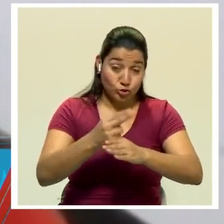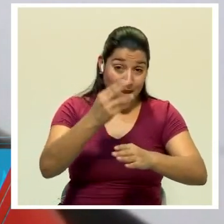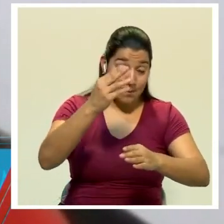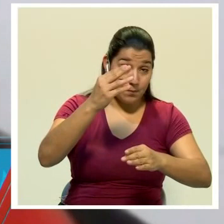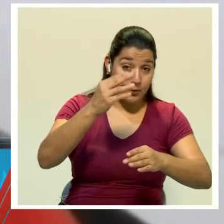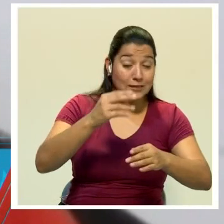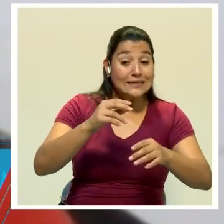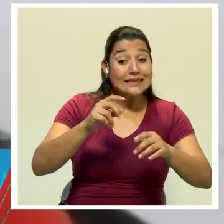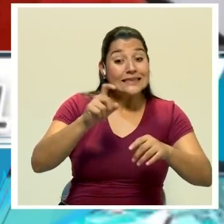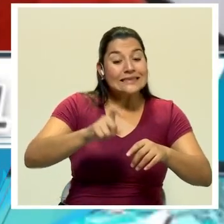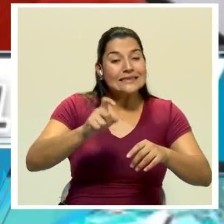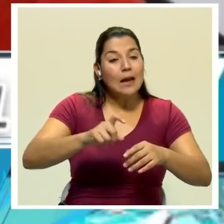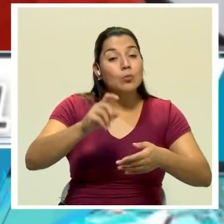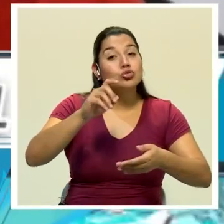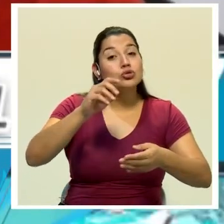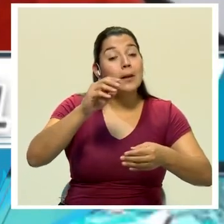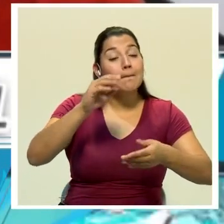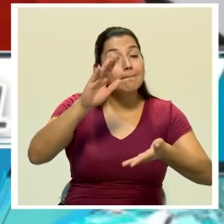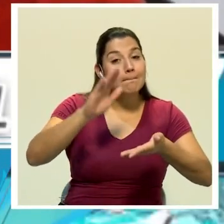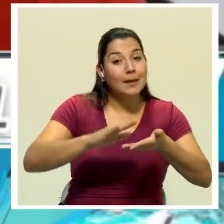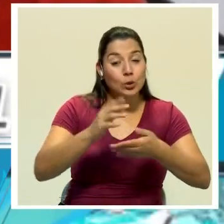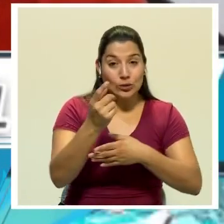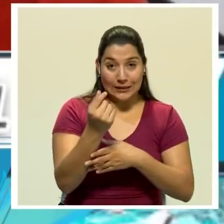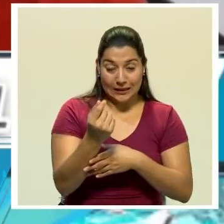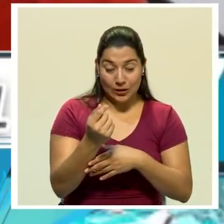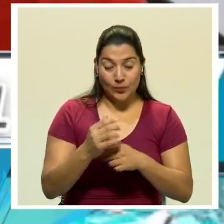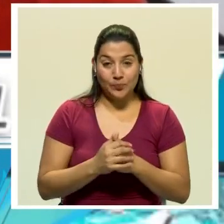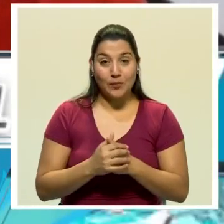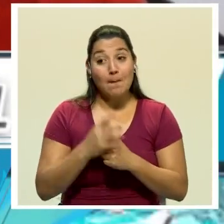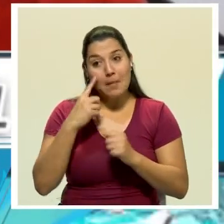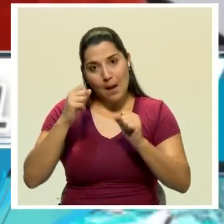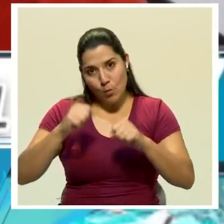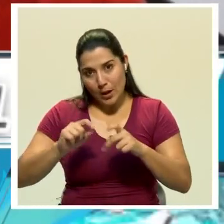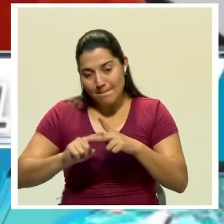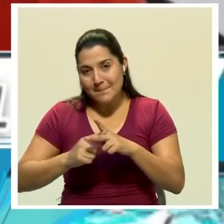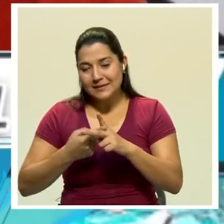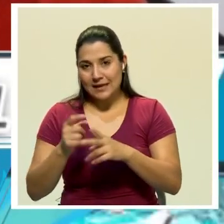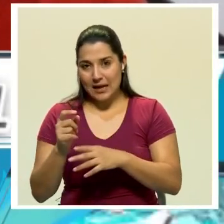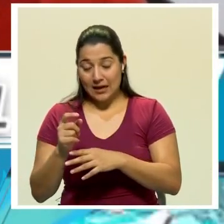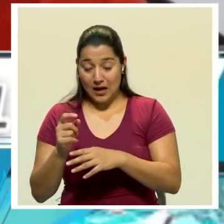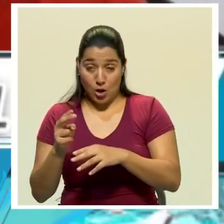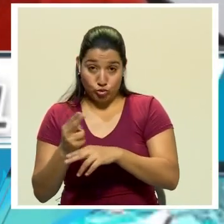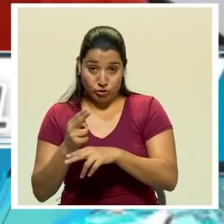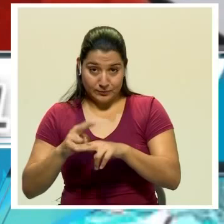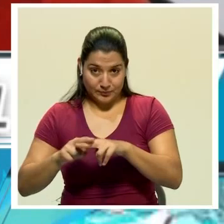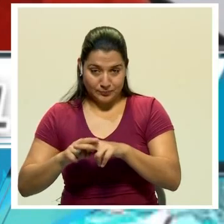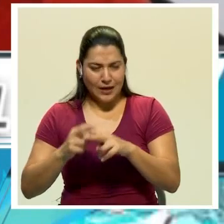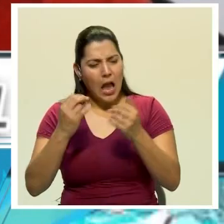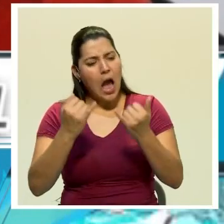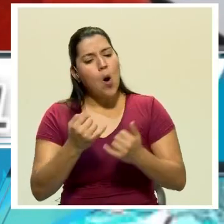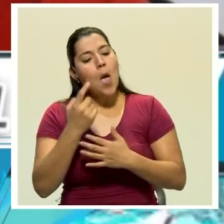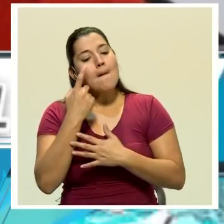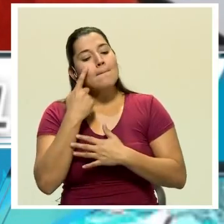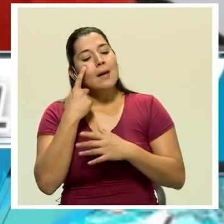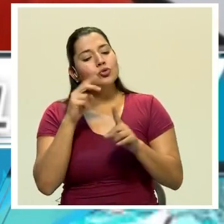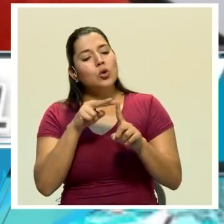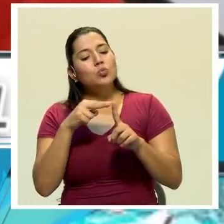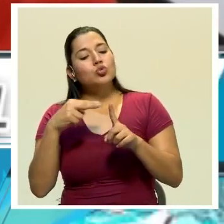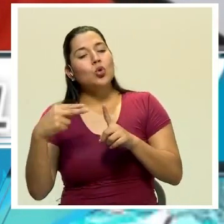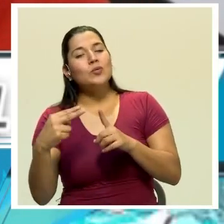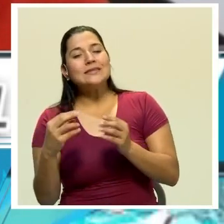ya públicos para ponerlo a servicio del sistema. Vamos ahora a la parte más polémica del